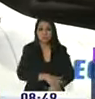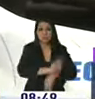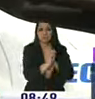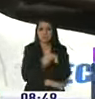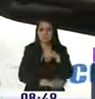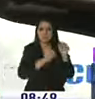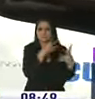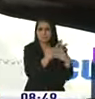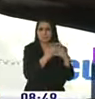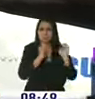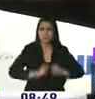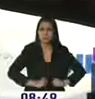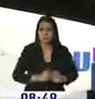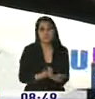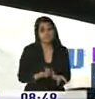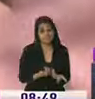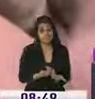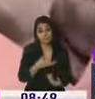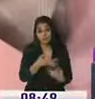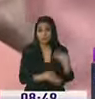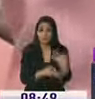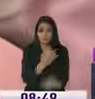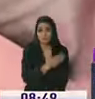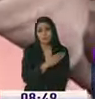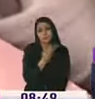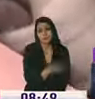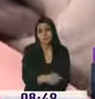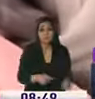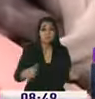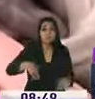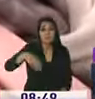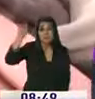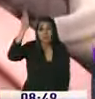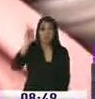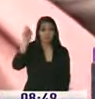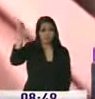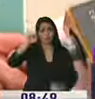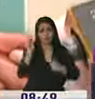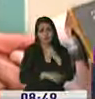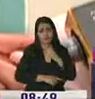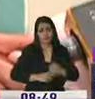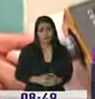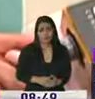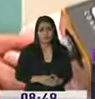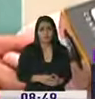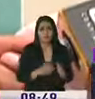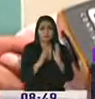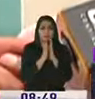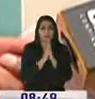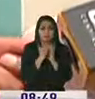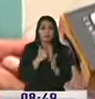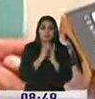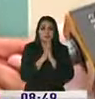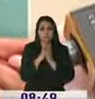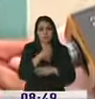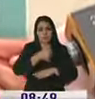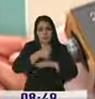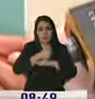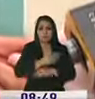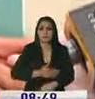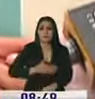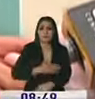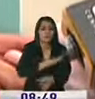hizo. Deja todo en manos de la justicia, sobre todo confía en la justicia divina. Yo les pido a todas las autoridades, por favor,